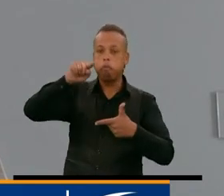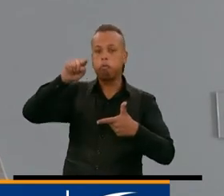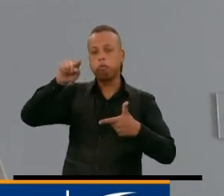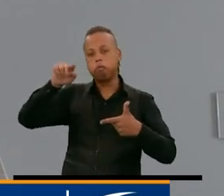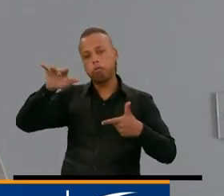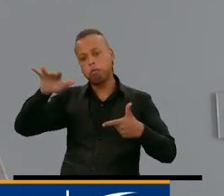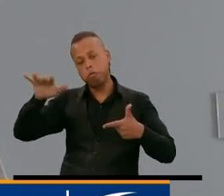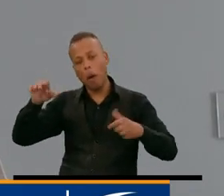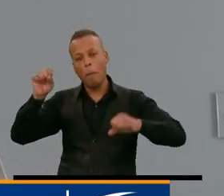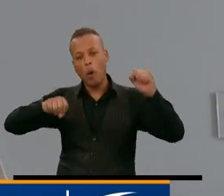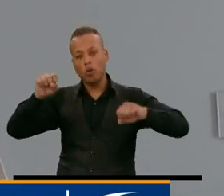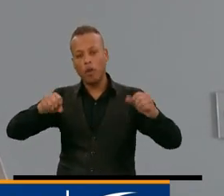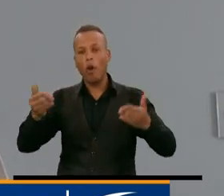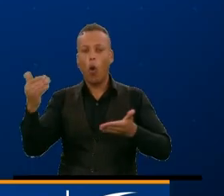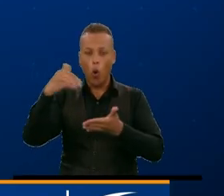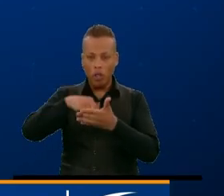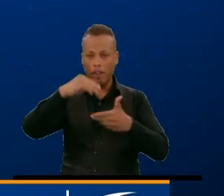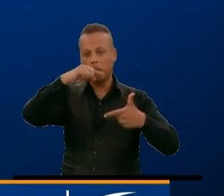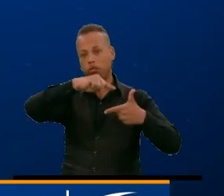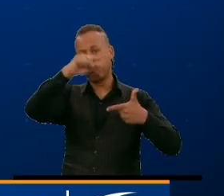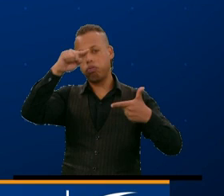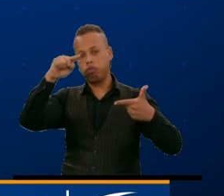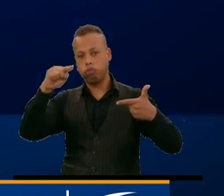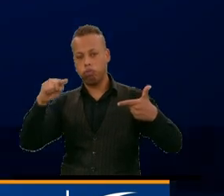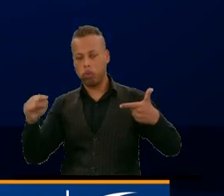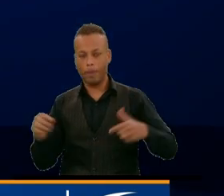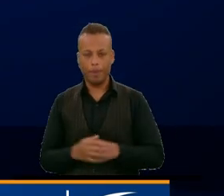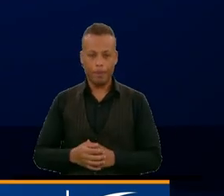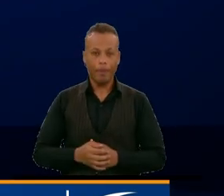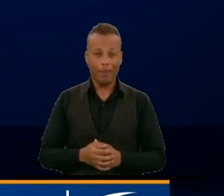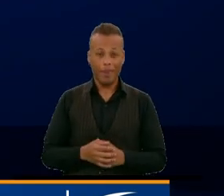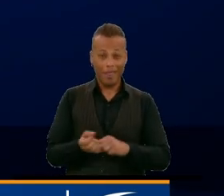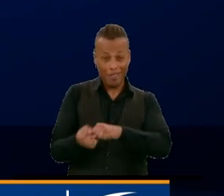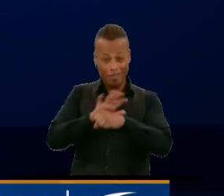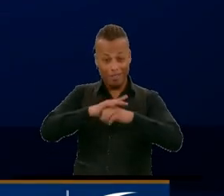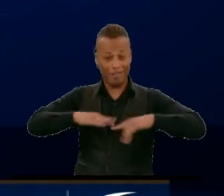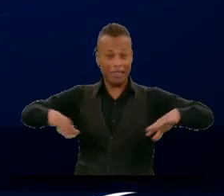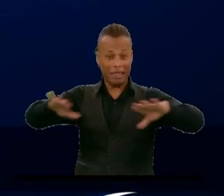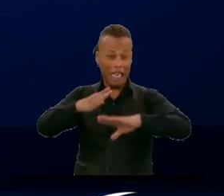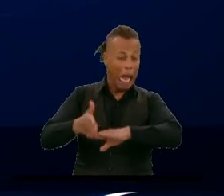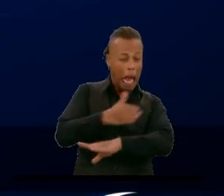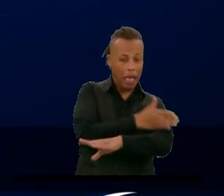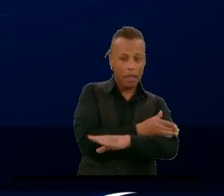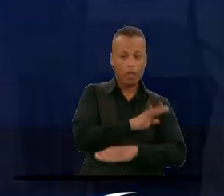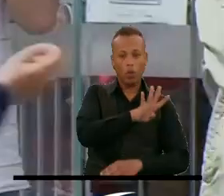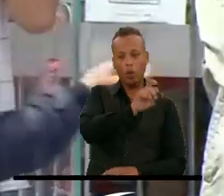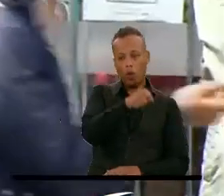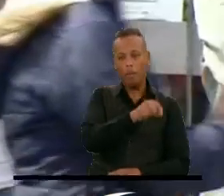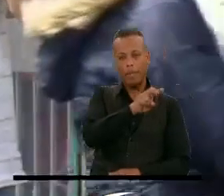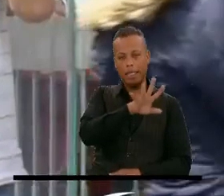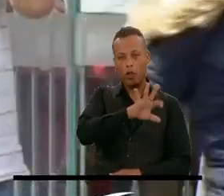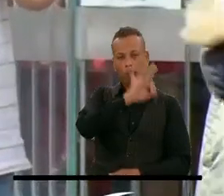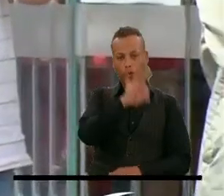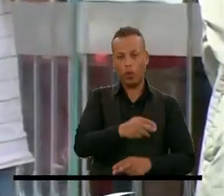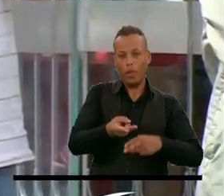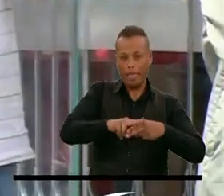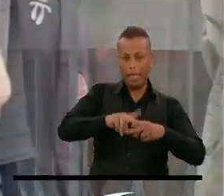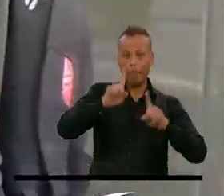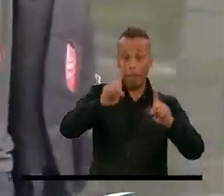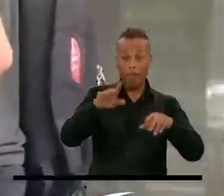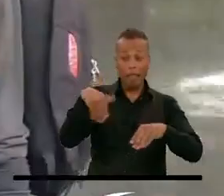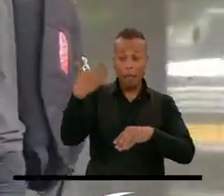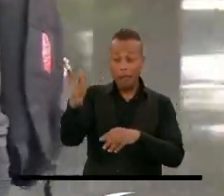inflación comience a converger a la meta. Antes de la pandemia, las tasas de interés se ubicaban en 4,25%, pero cuando llegaron los